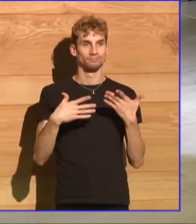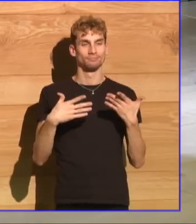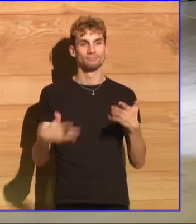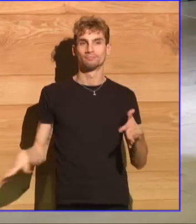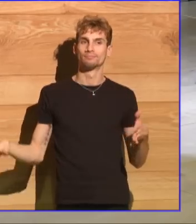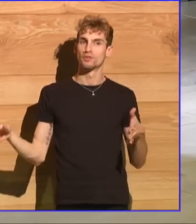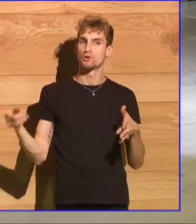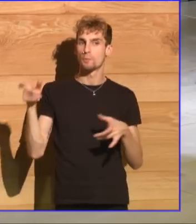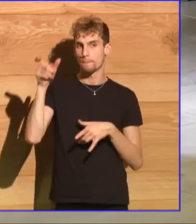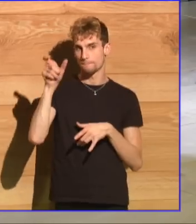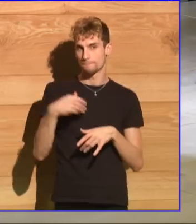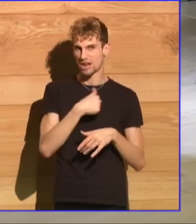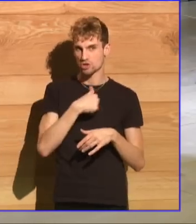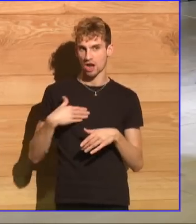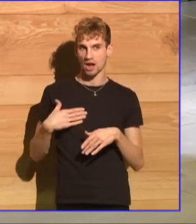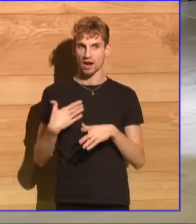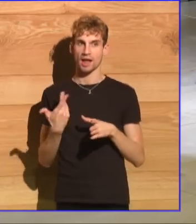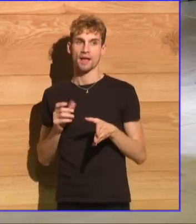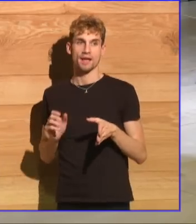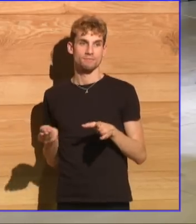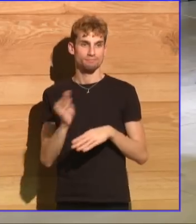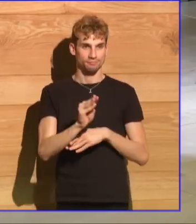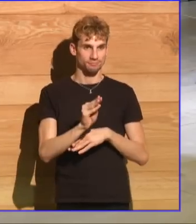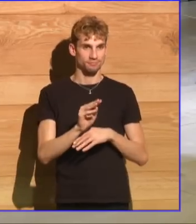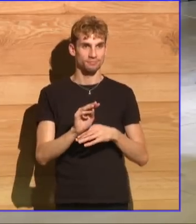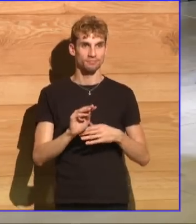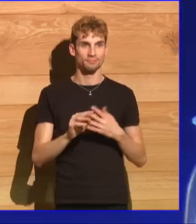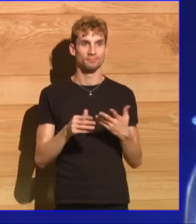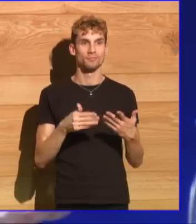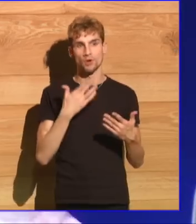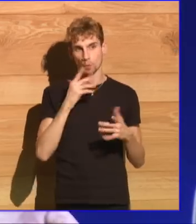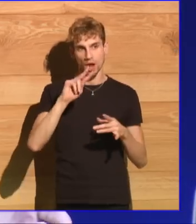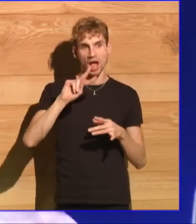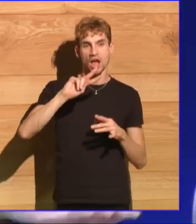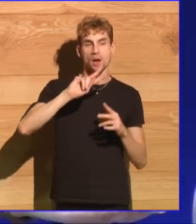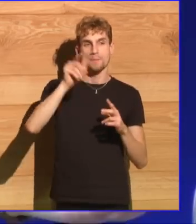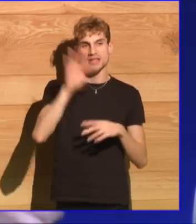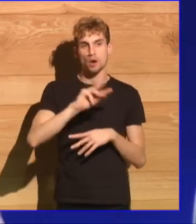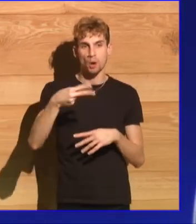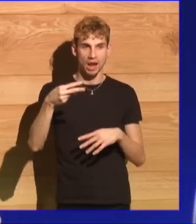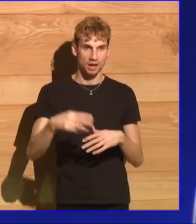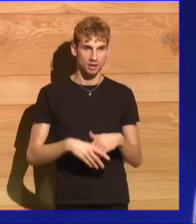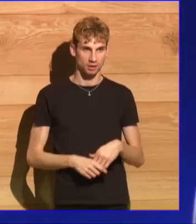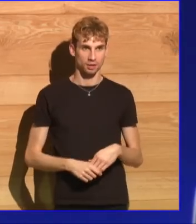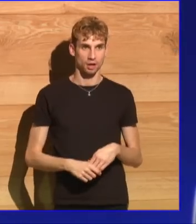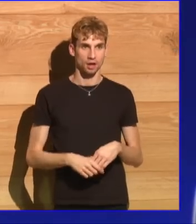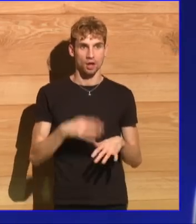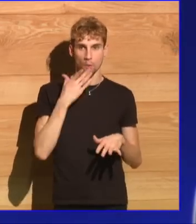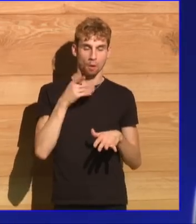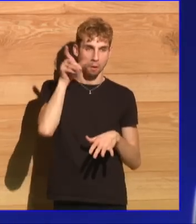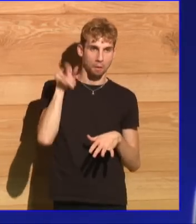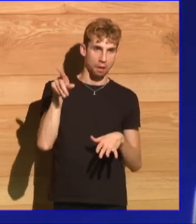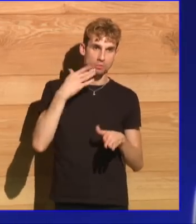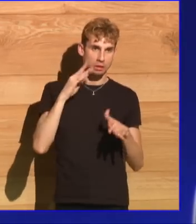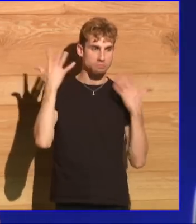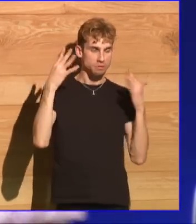retoma un personaje y lo que decía antes Rodrigo, ¿no? Retoma una secuela, ¿no? Que él, aunque luego aplaudiera